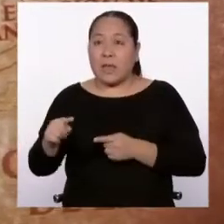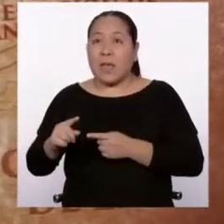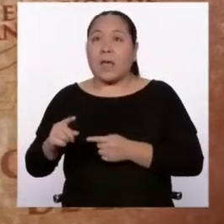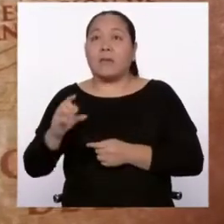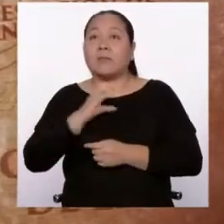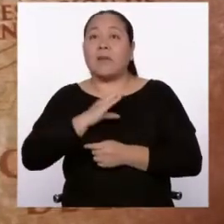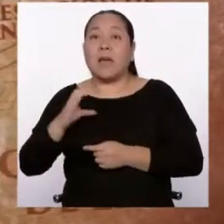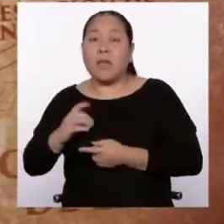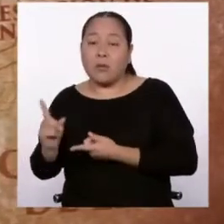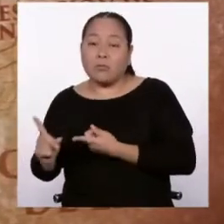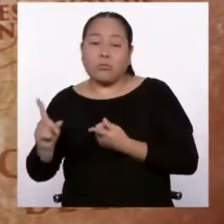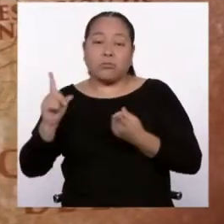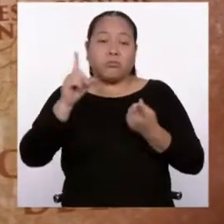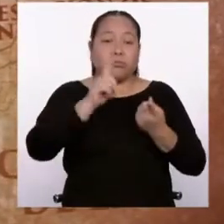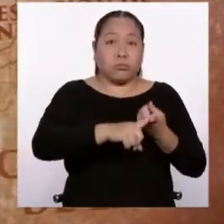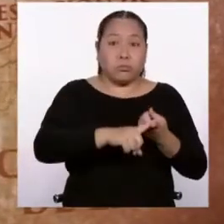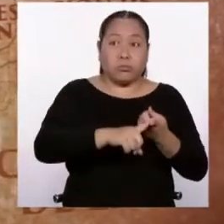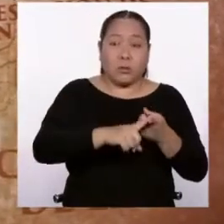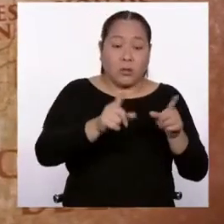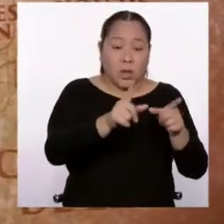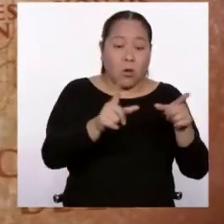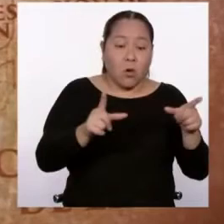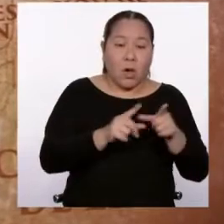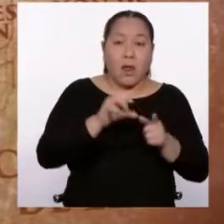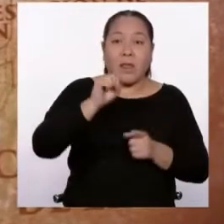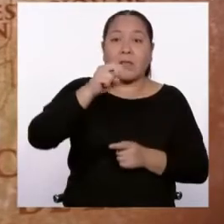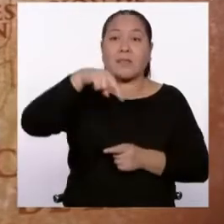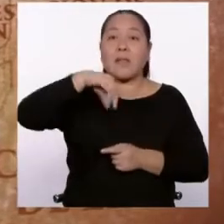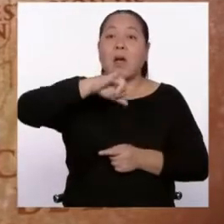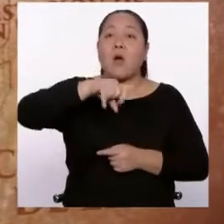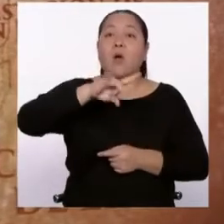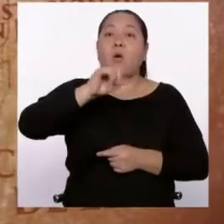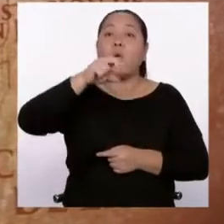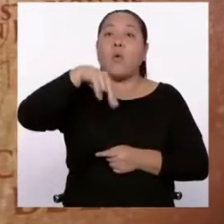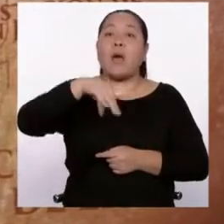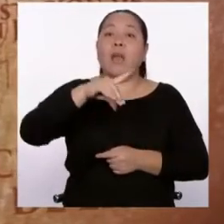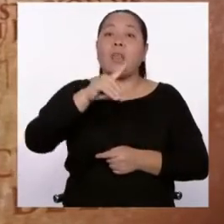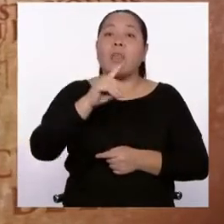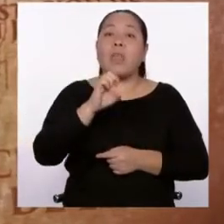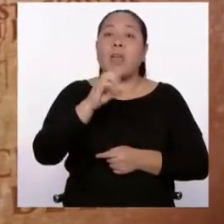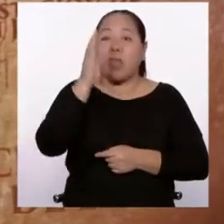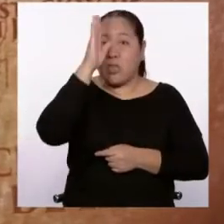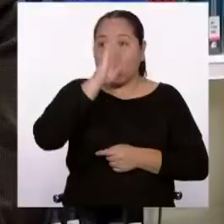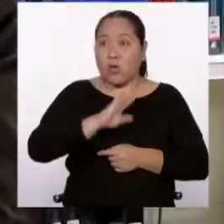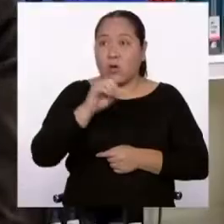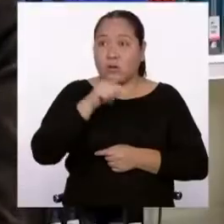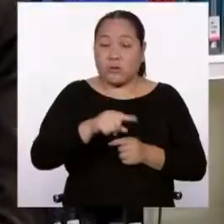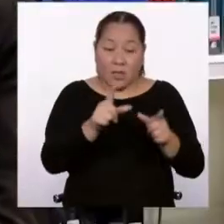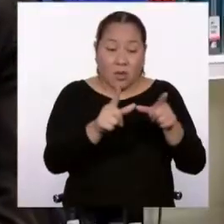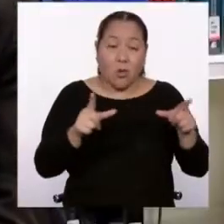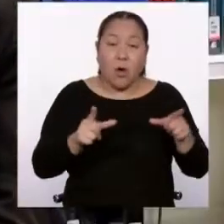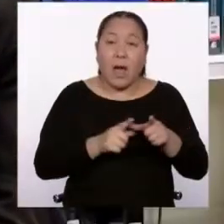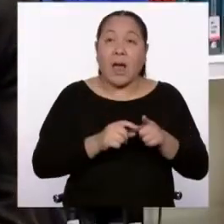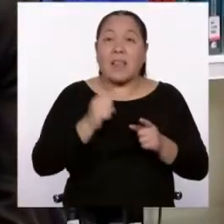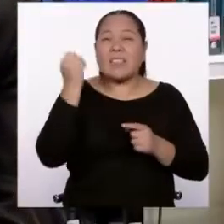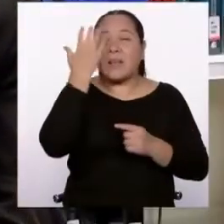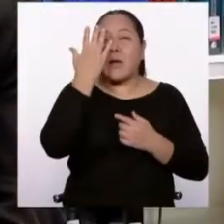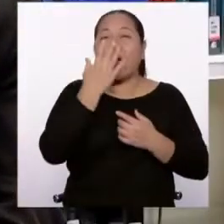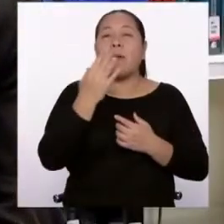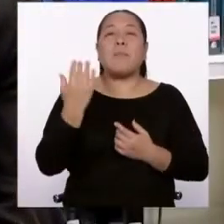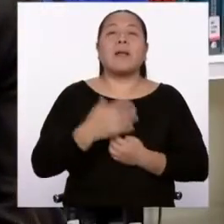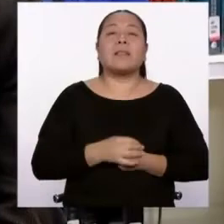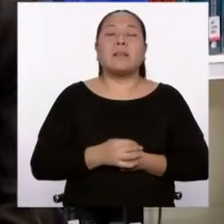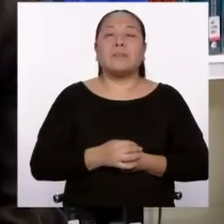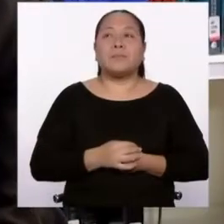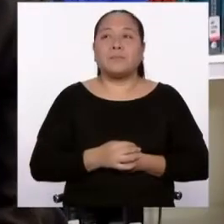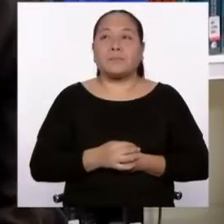la estación de San Juan de Dios, ubicada en la actual Plaza San Martín. Los primeros ferrocarriles son los que